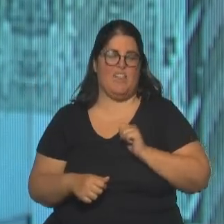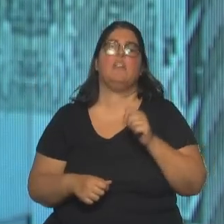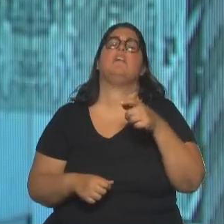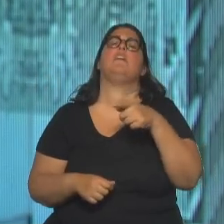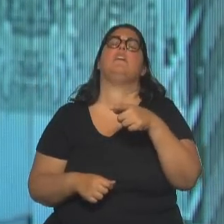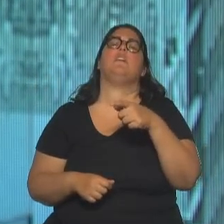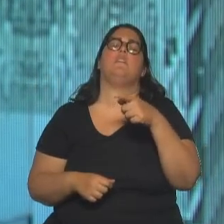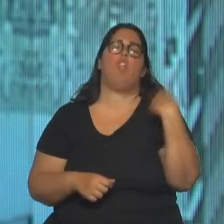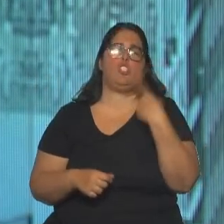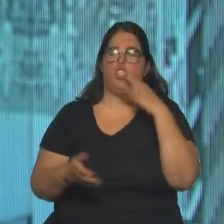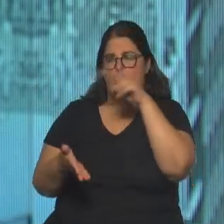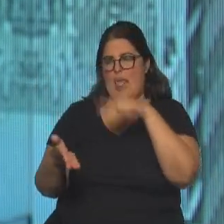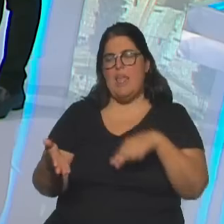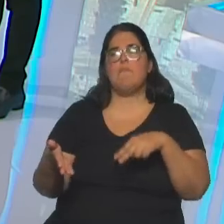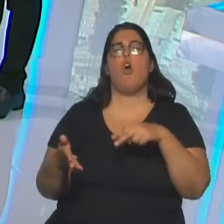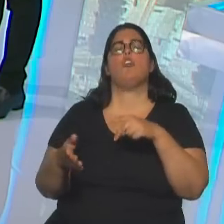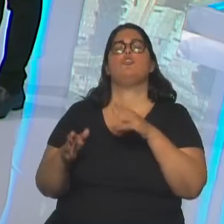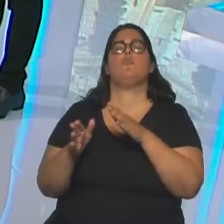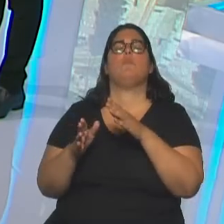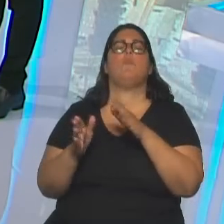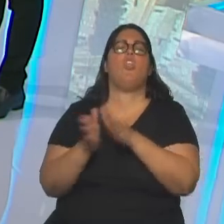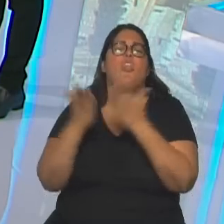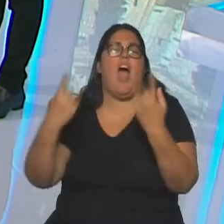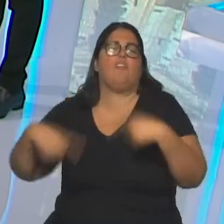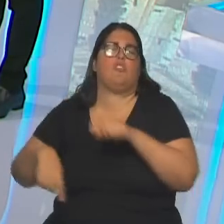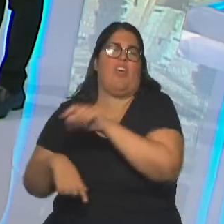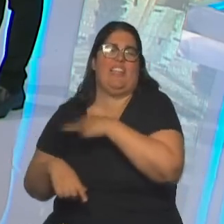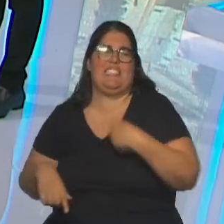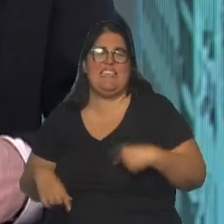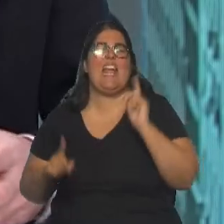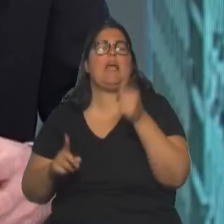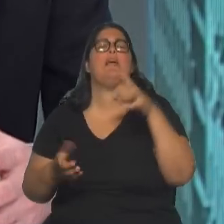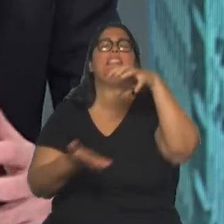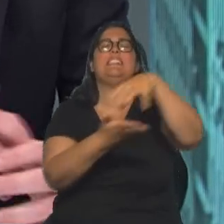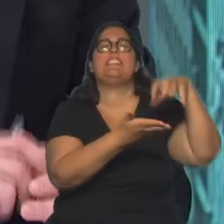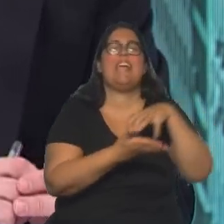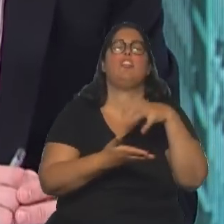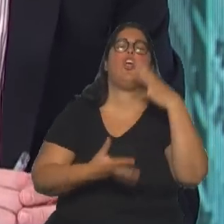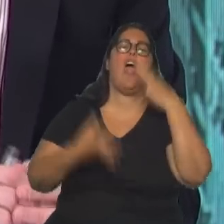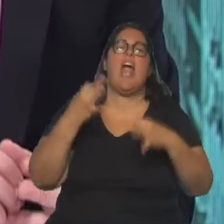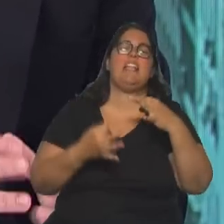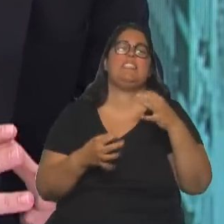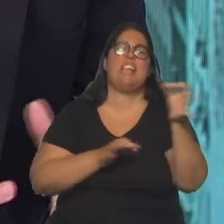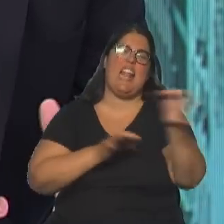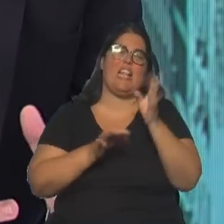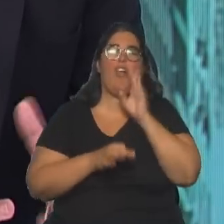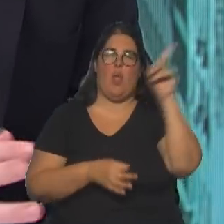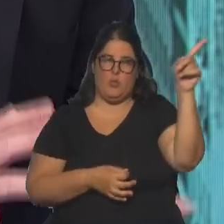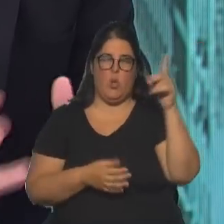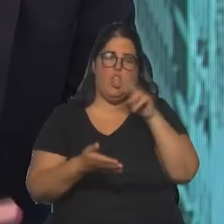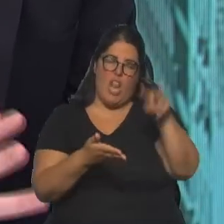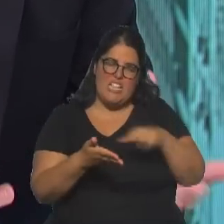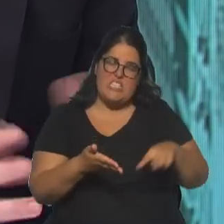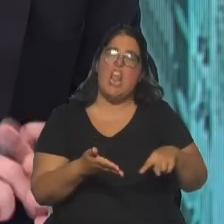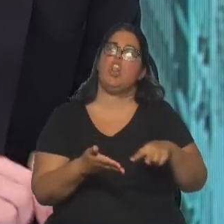documentación tanto de los medios chinos como también de las organizaciones y los centros de análisis estratégicos norteamericanos, y aparecería en